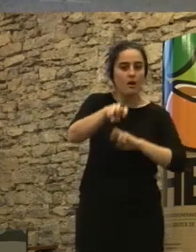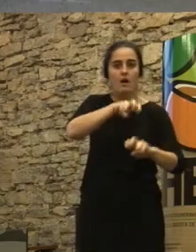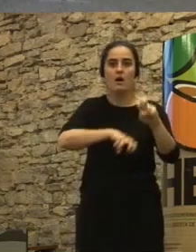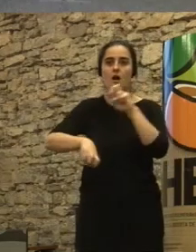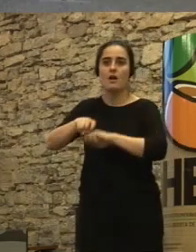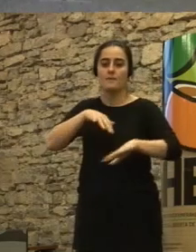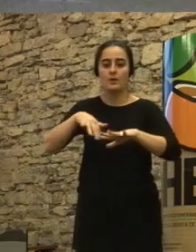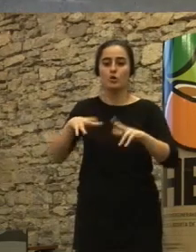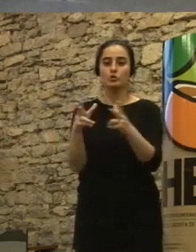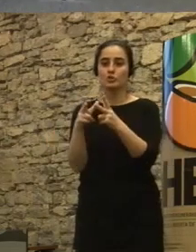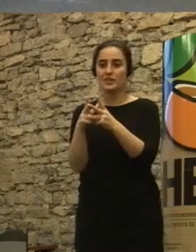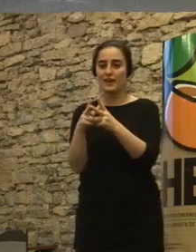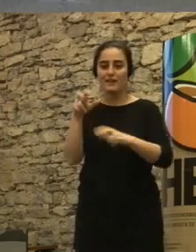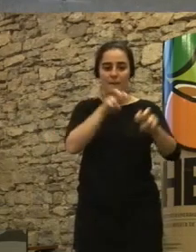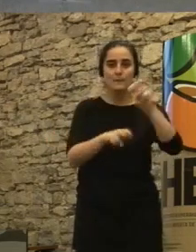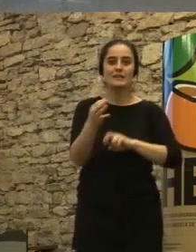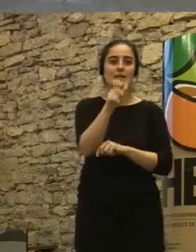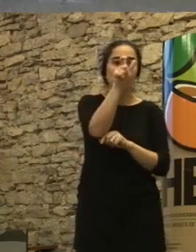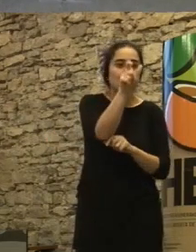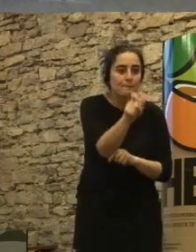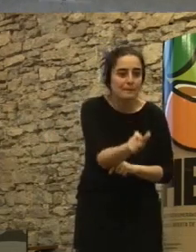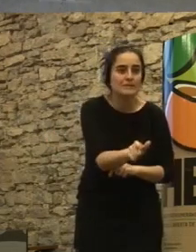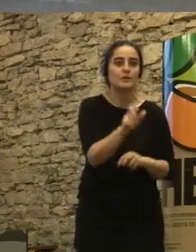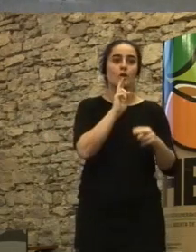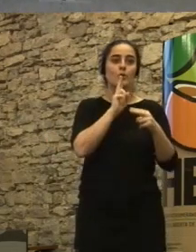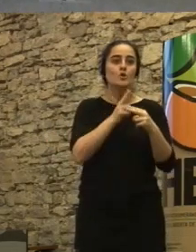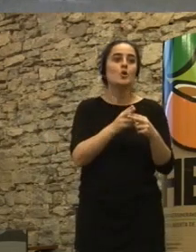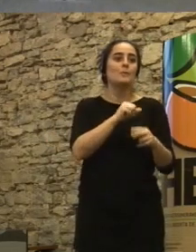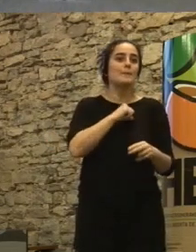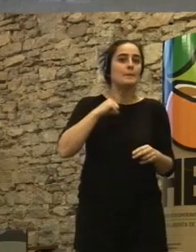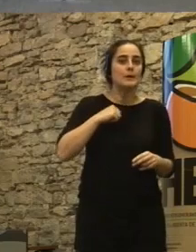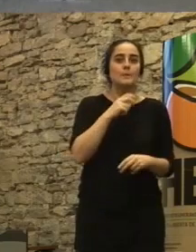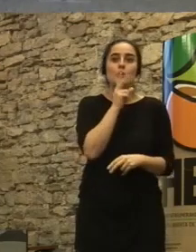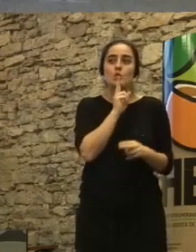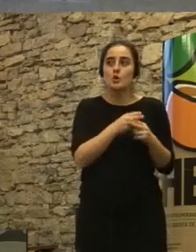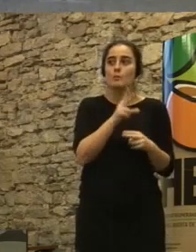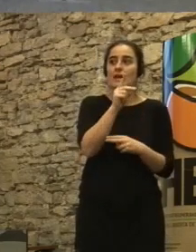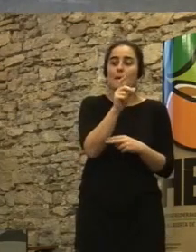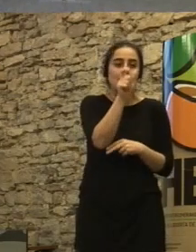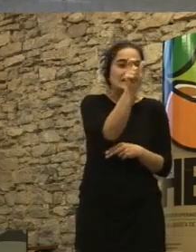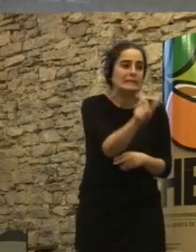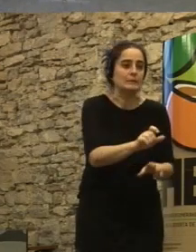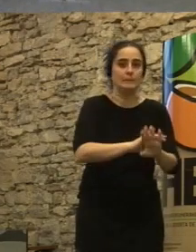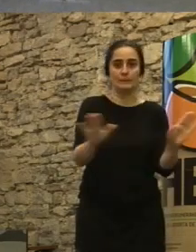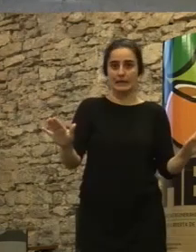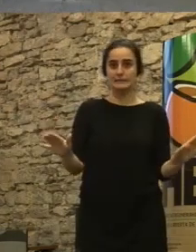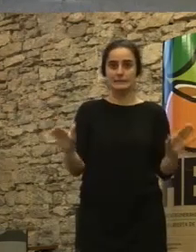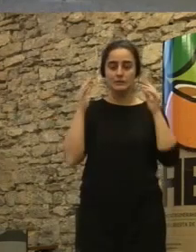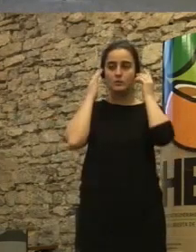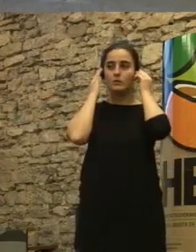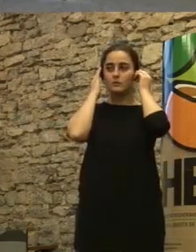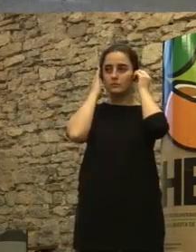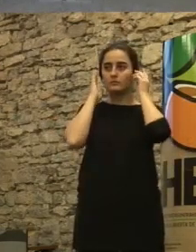emprendedores sociales lo que se busca es la persona, el nombre propio, nombres y apellidos, perdón,